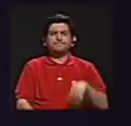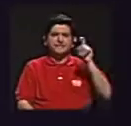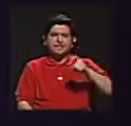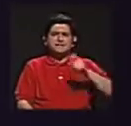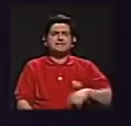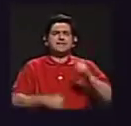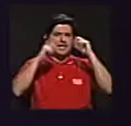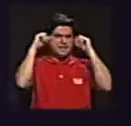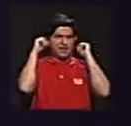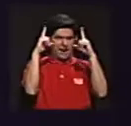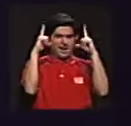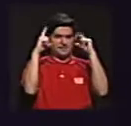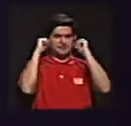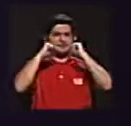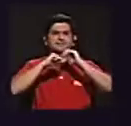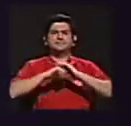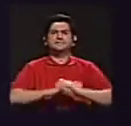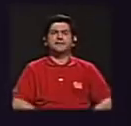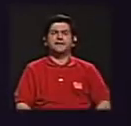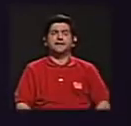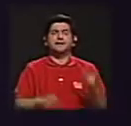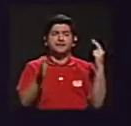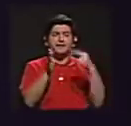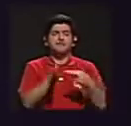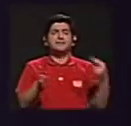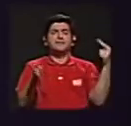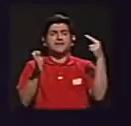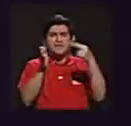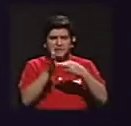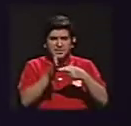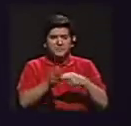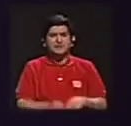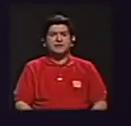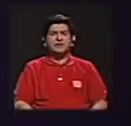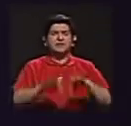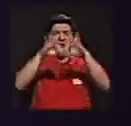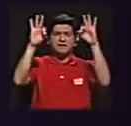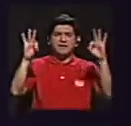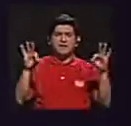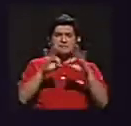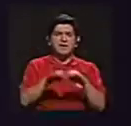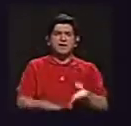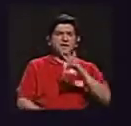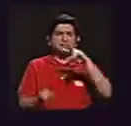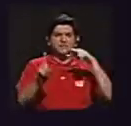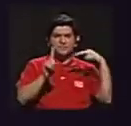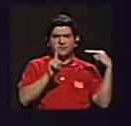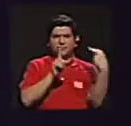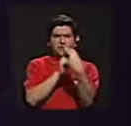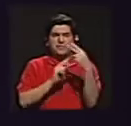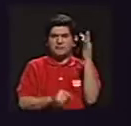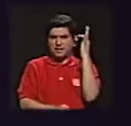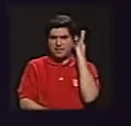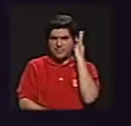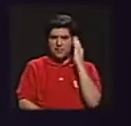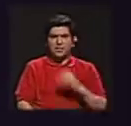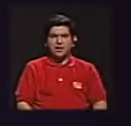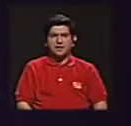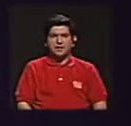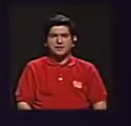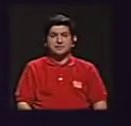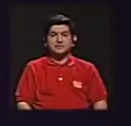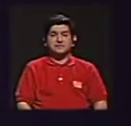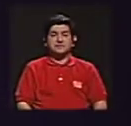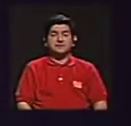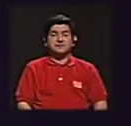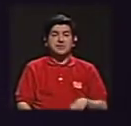muy alerta, porque repetimos las imágenes y visiones de las mujeres. Lo